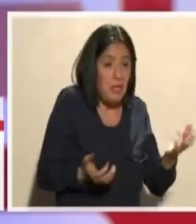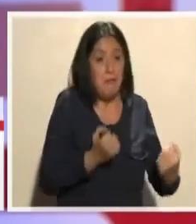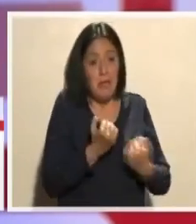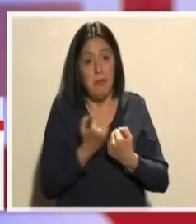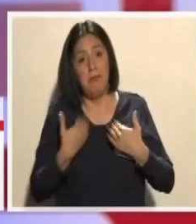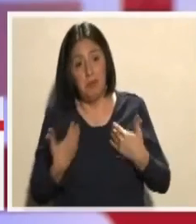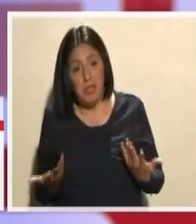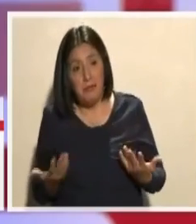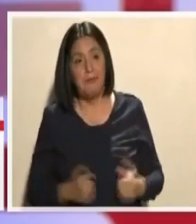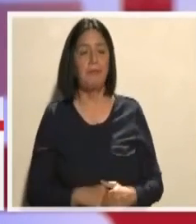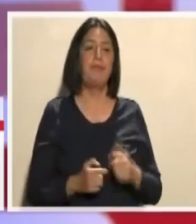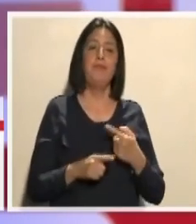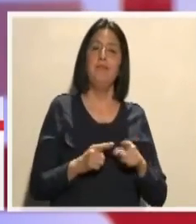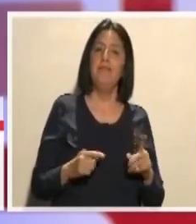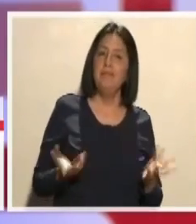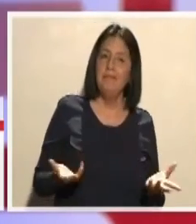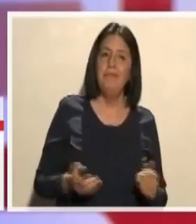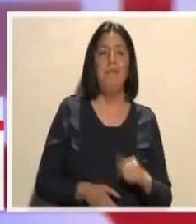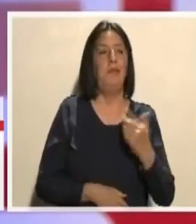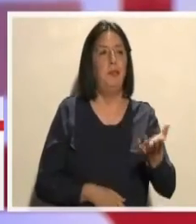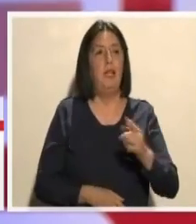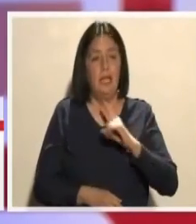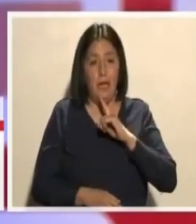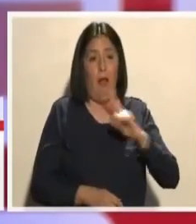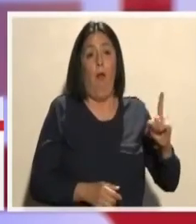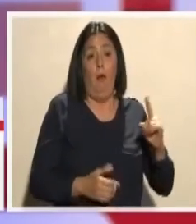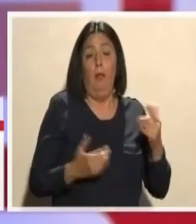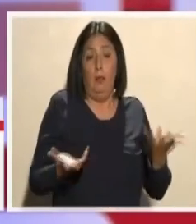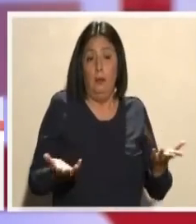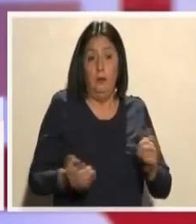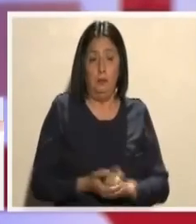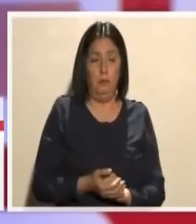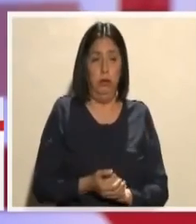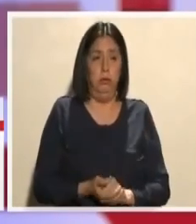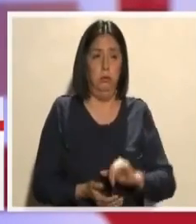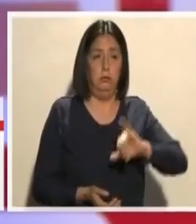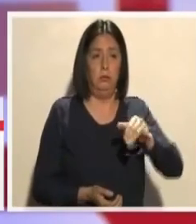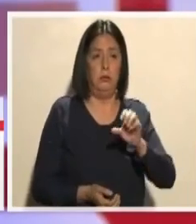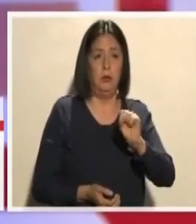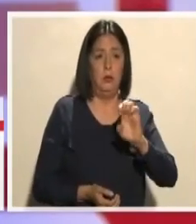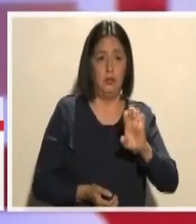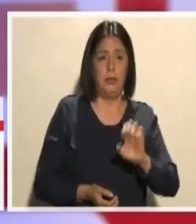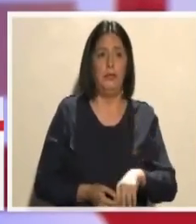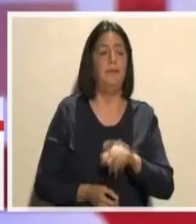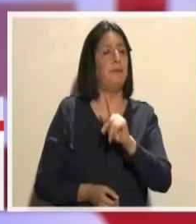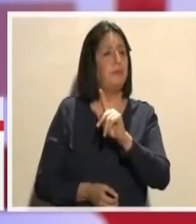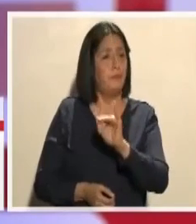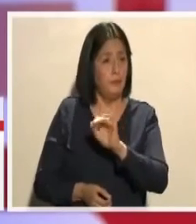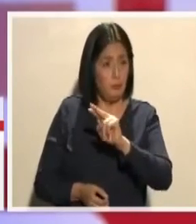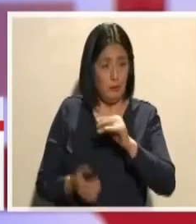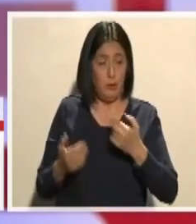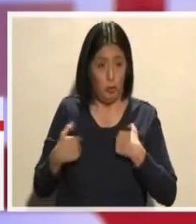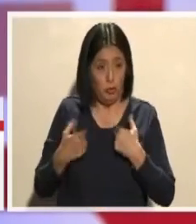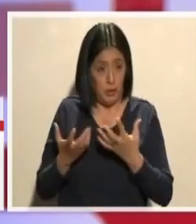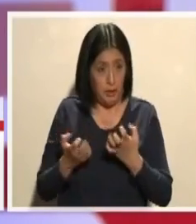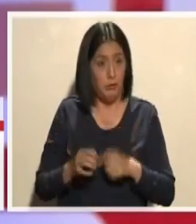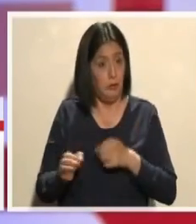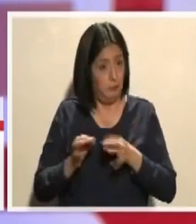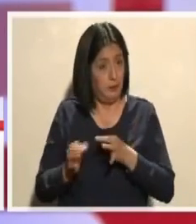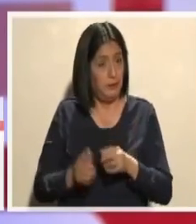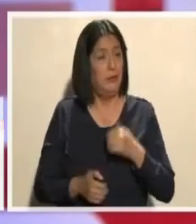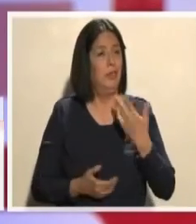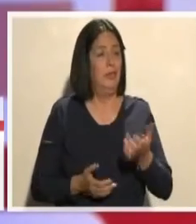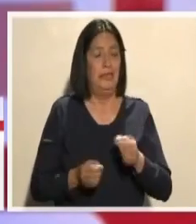apoyaba. Pero con referencia a la denuncia al señor José Klimper, yo quisiera resaltar que él de